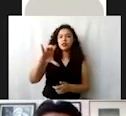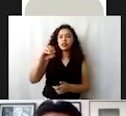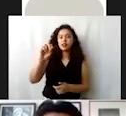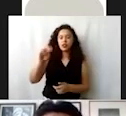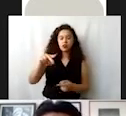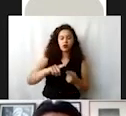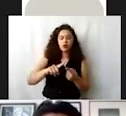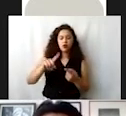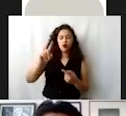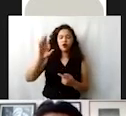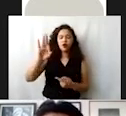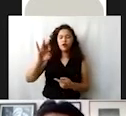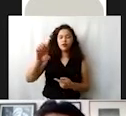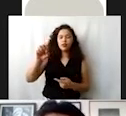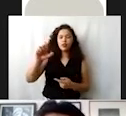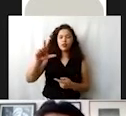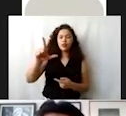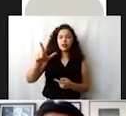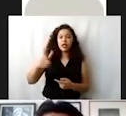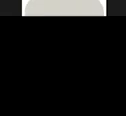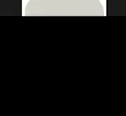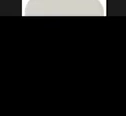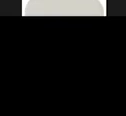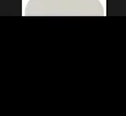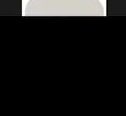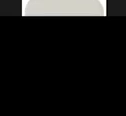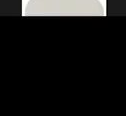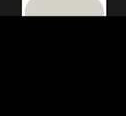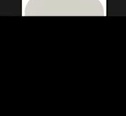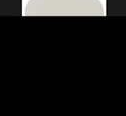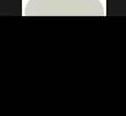Se impondrá una sanción de 3 meses a 3